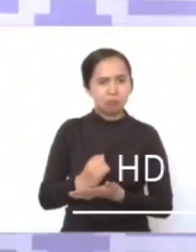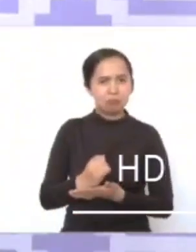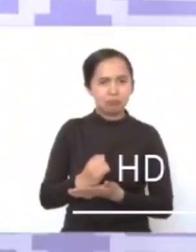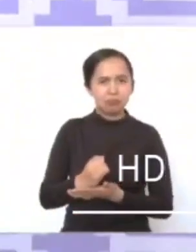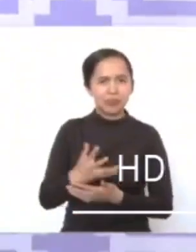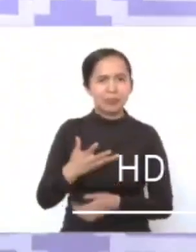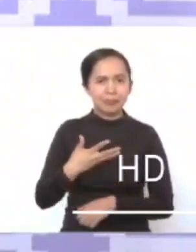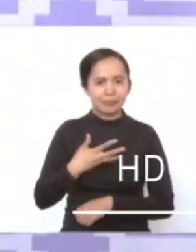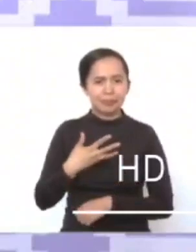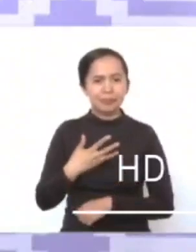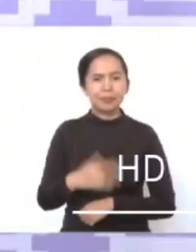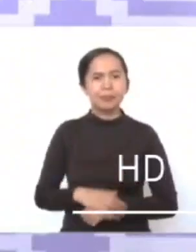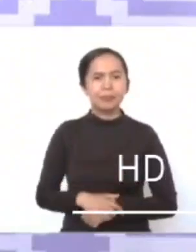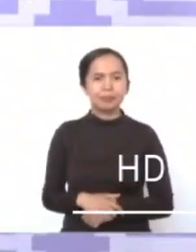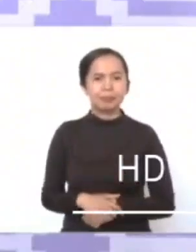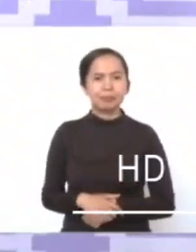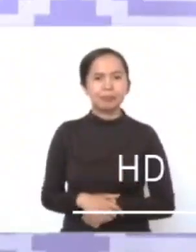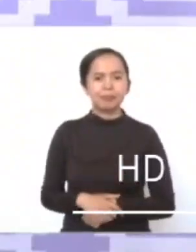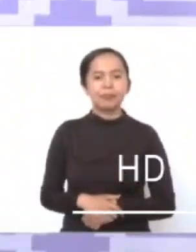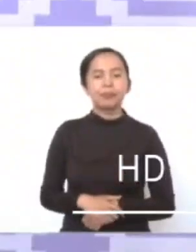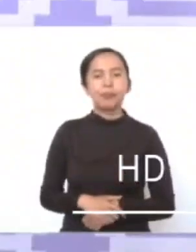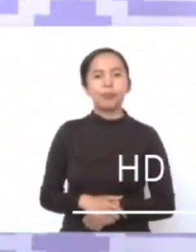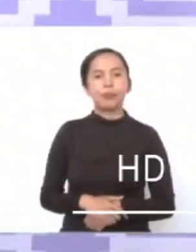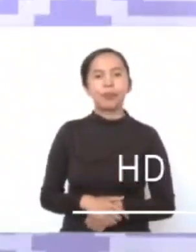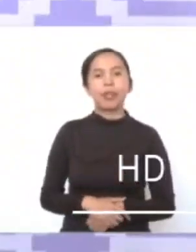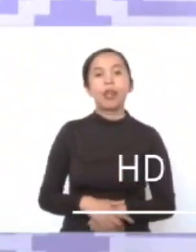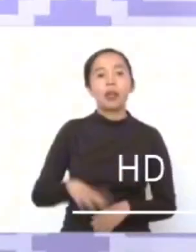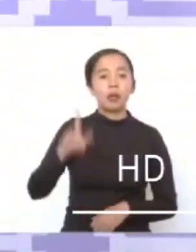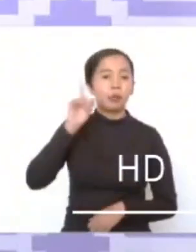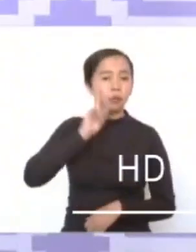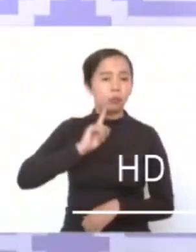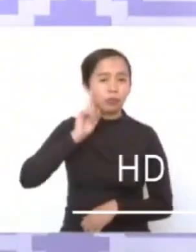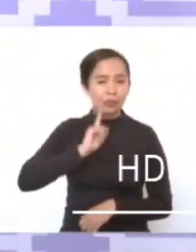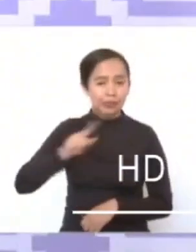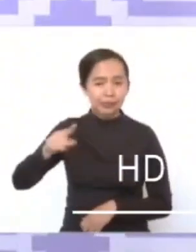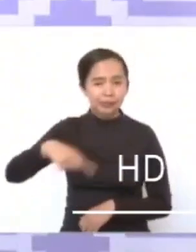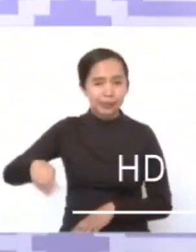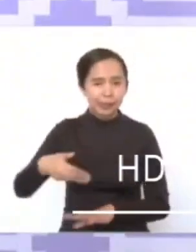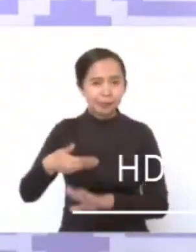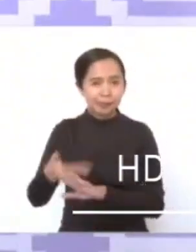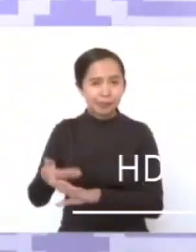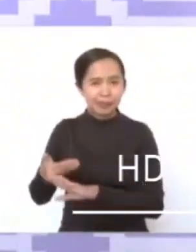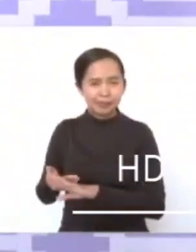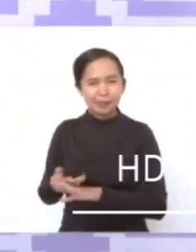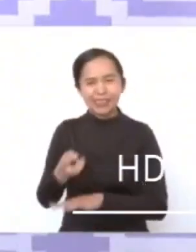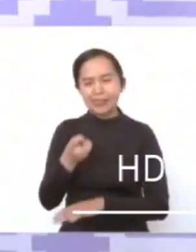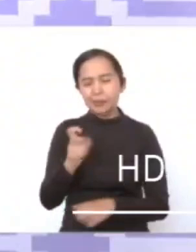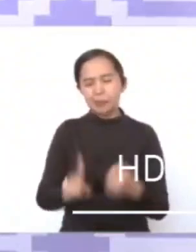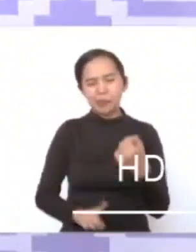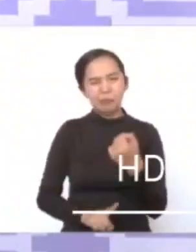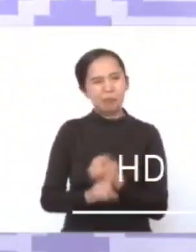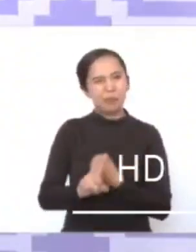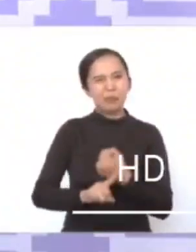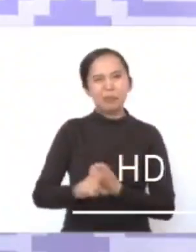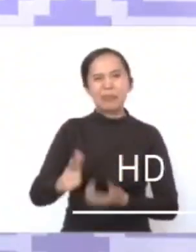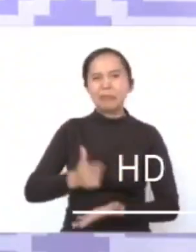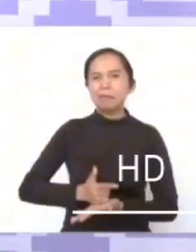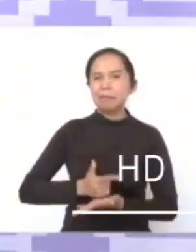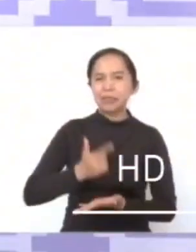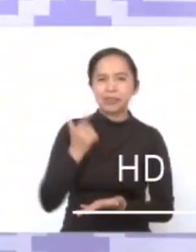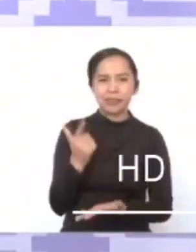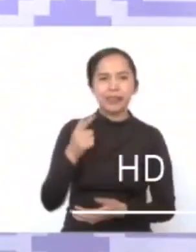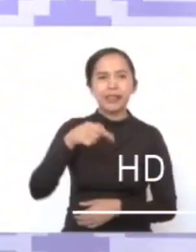Cito Ruth Bader. La violencia contra las mujeres es un problema grave que afecta a